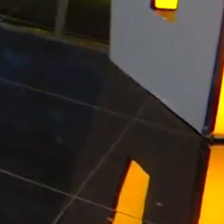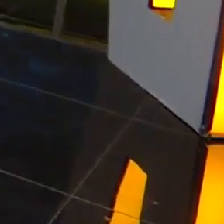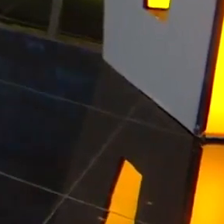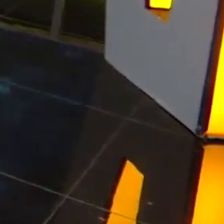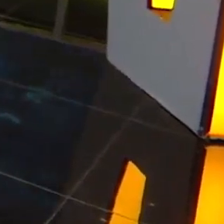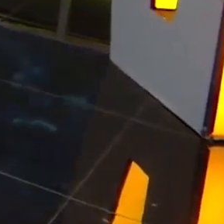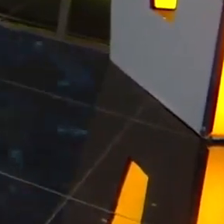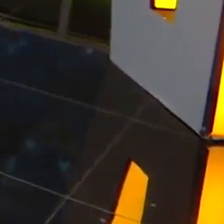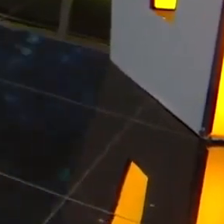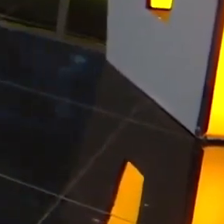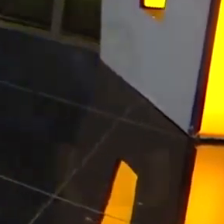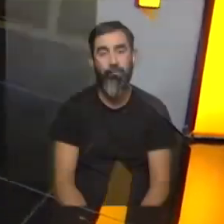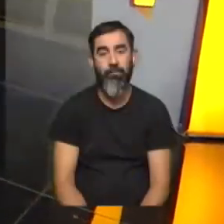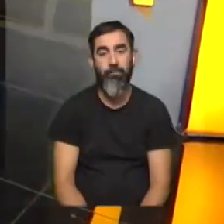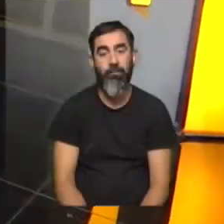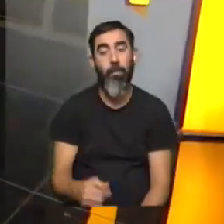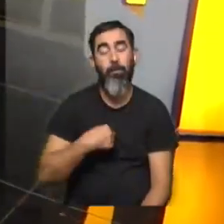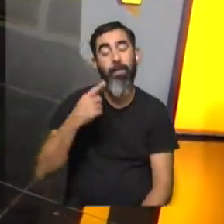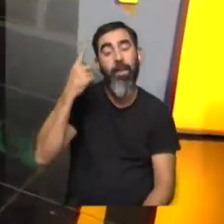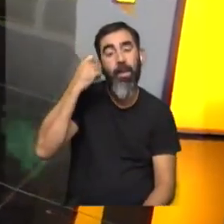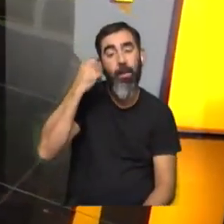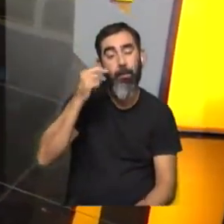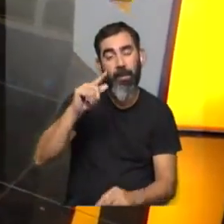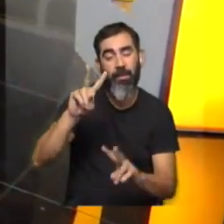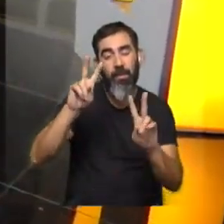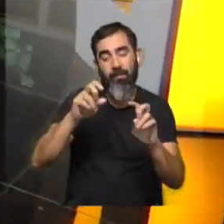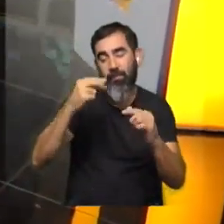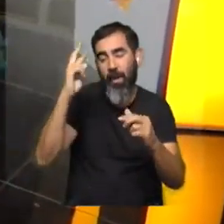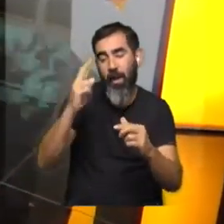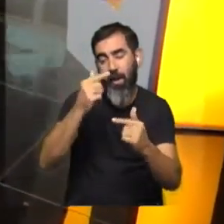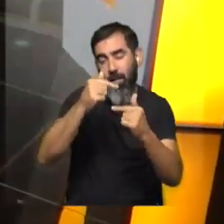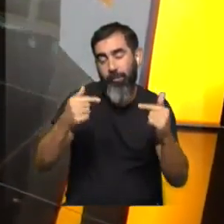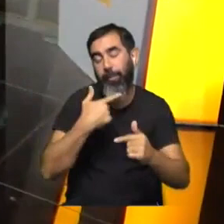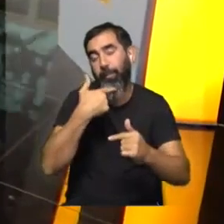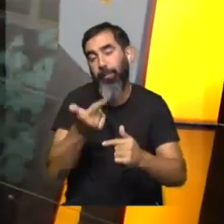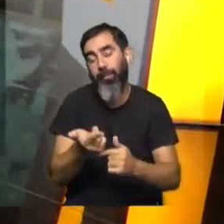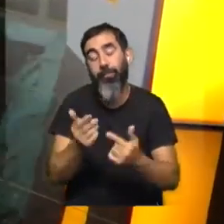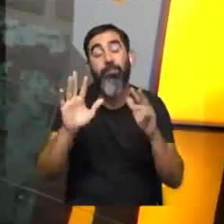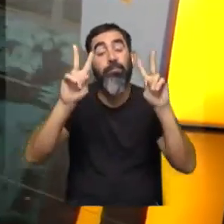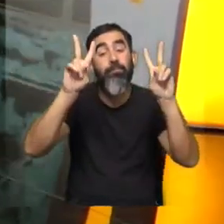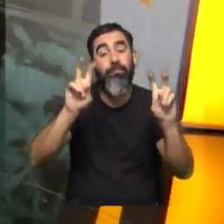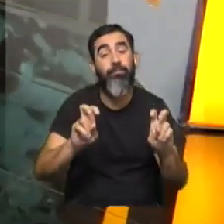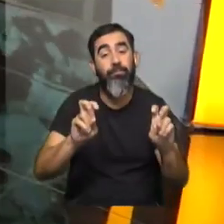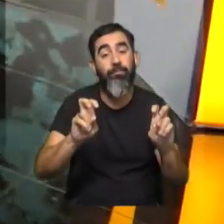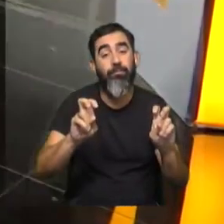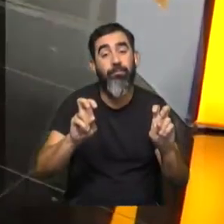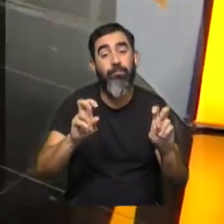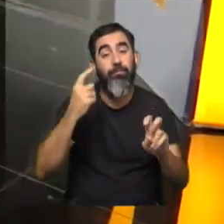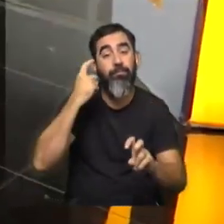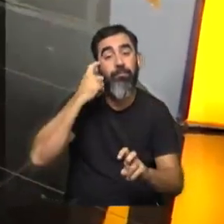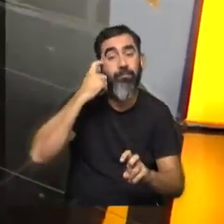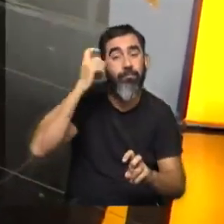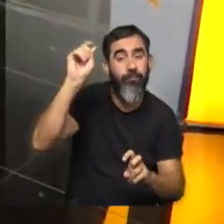lo quería traer? Pasan cosas un poco atípicas acá. Por un lado, estamos hablando de una iniciativa